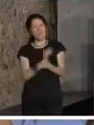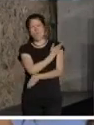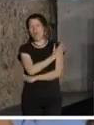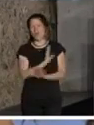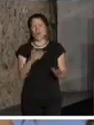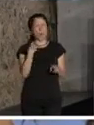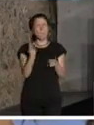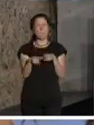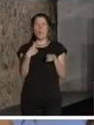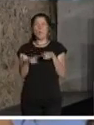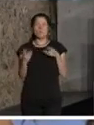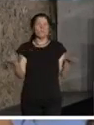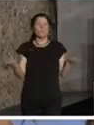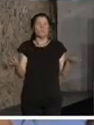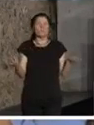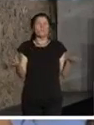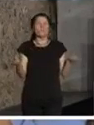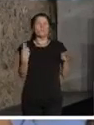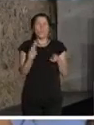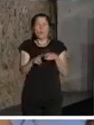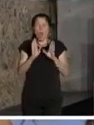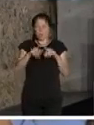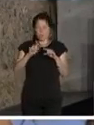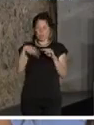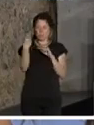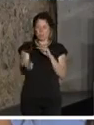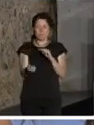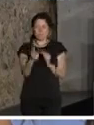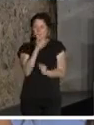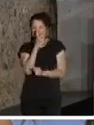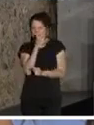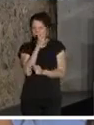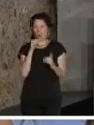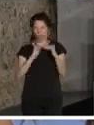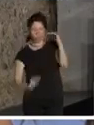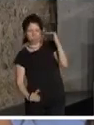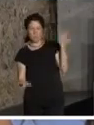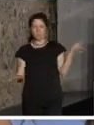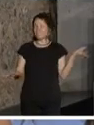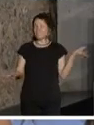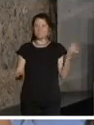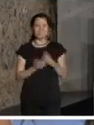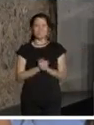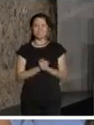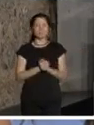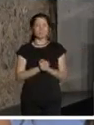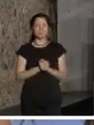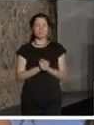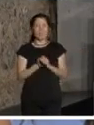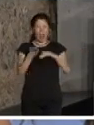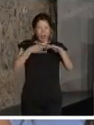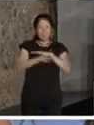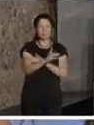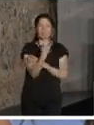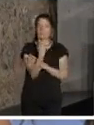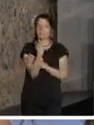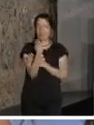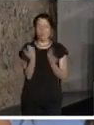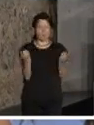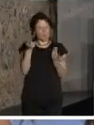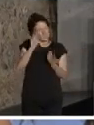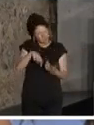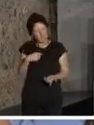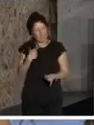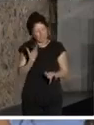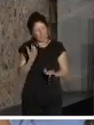esas políticas que traen consecuencias nefastas esas desigualdades la falta de accesibilidad también es una